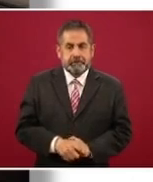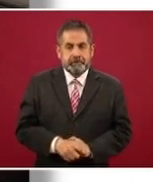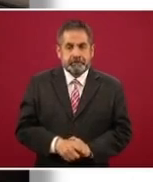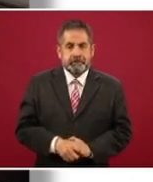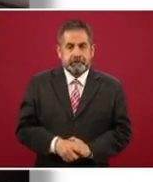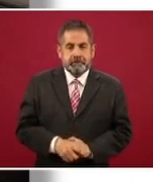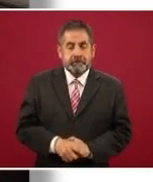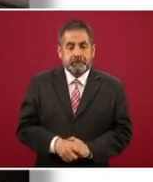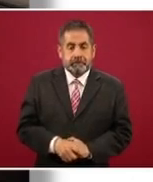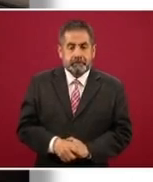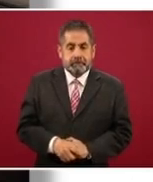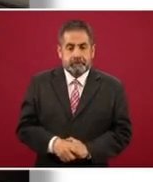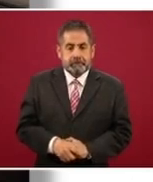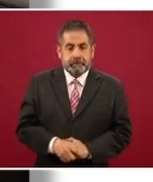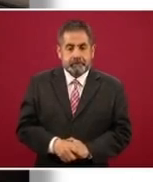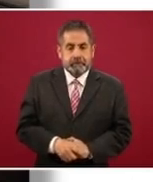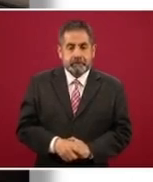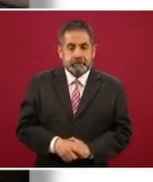Y